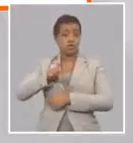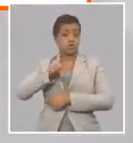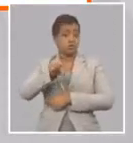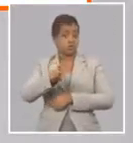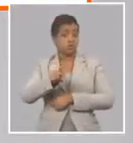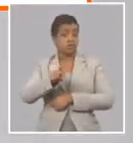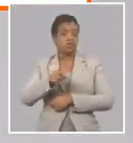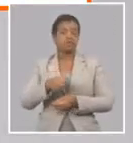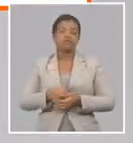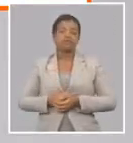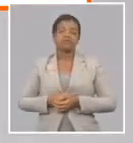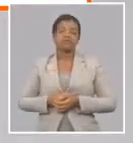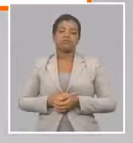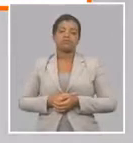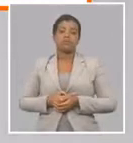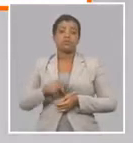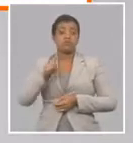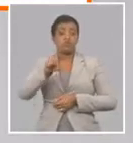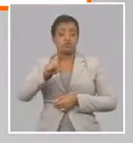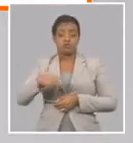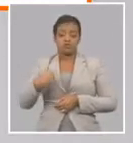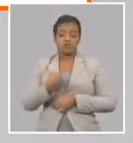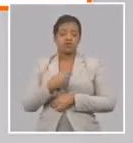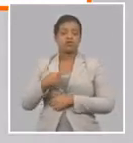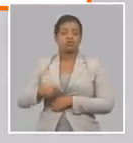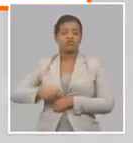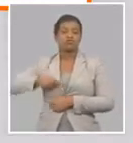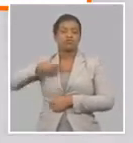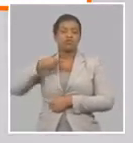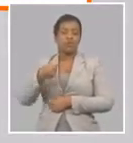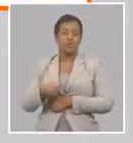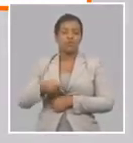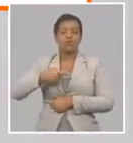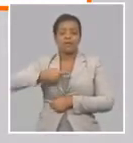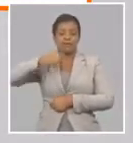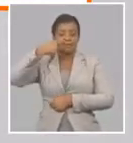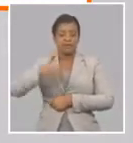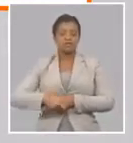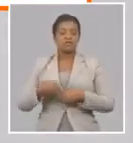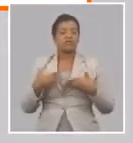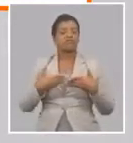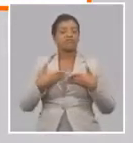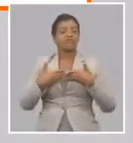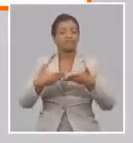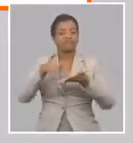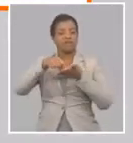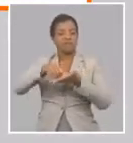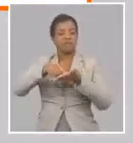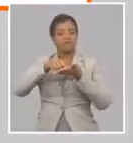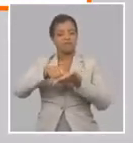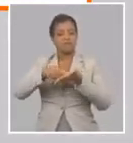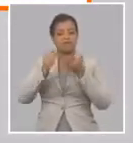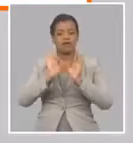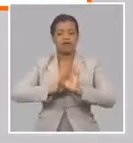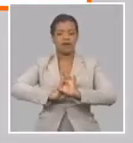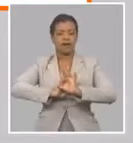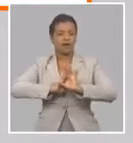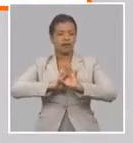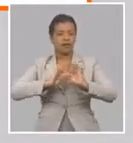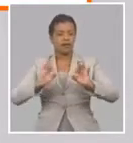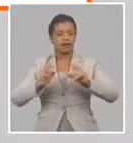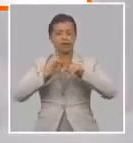lema prácticamente es el actual diario es una decisión nuestra de brindar un servicio de mayor calidad agilidad y transparencia